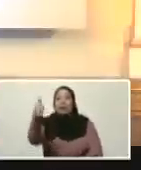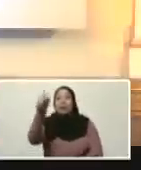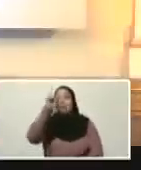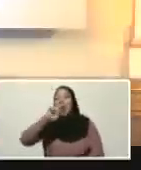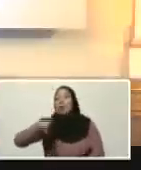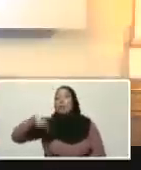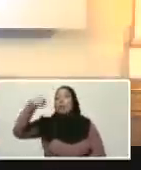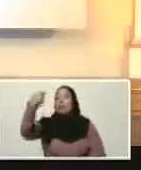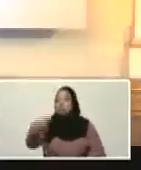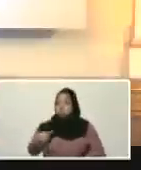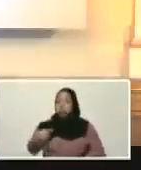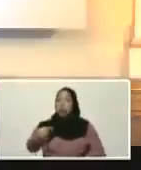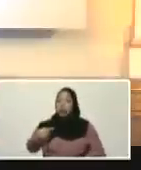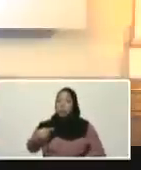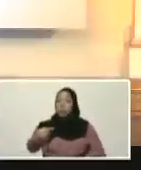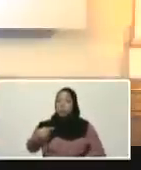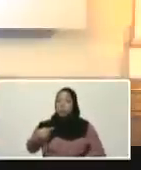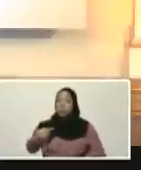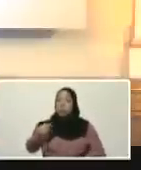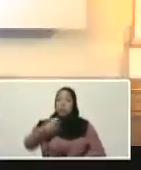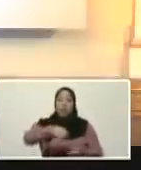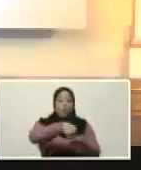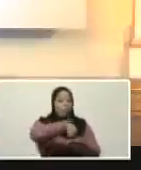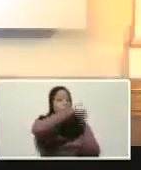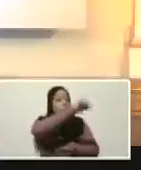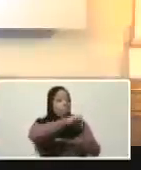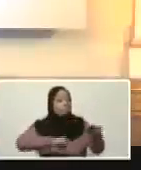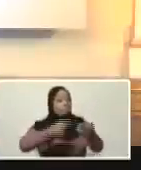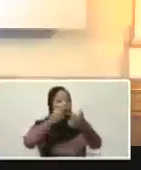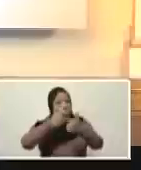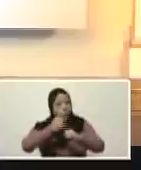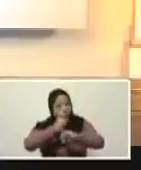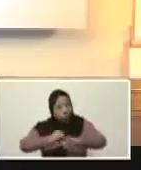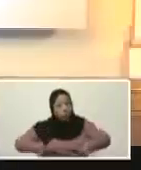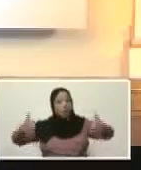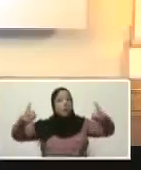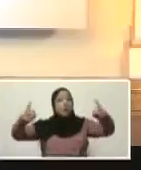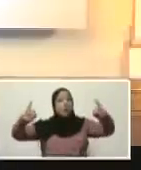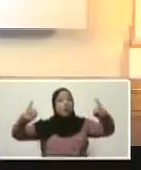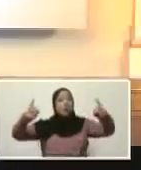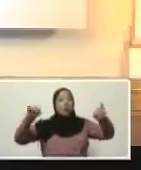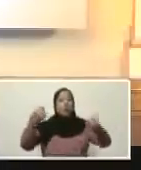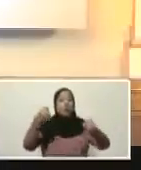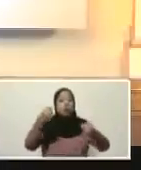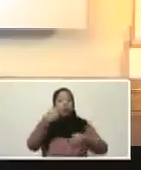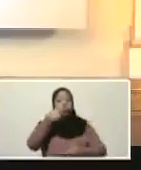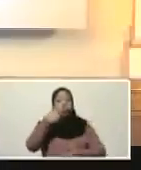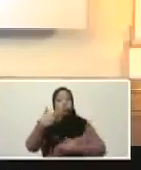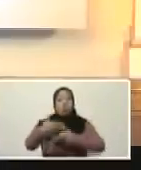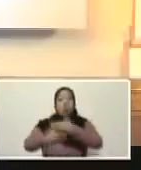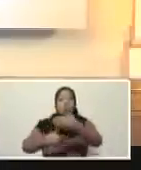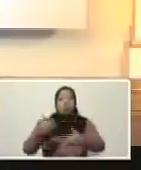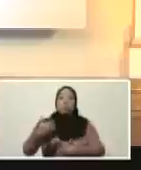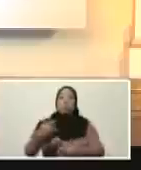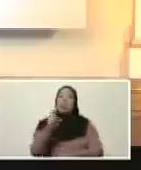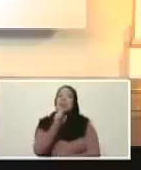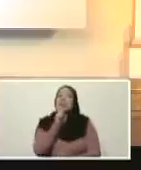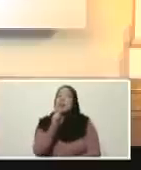después de la firma de acta de independencia. Un largo pero firme